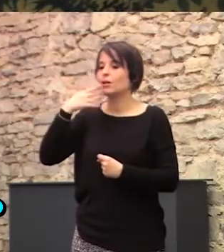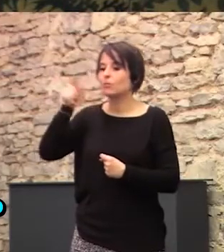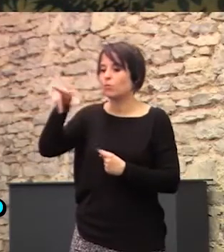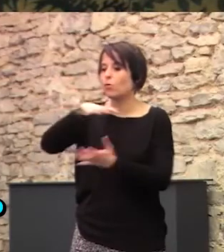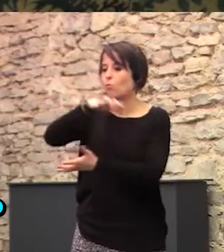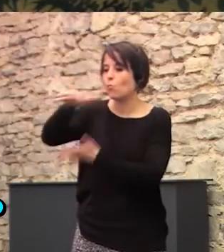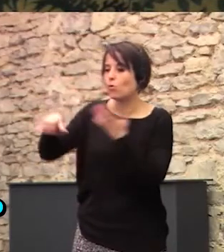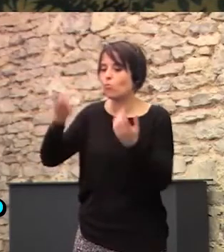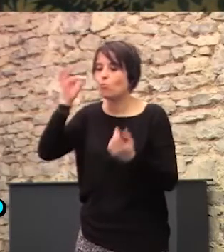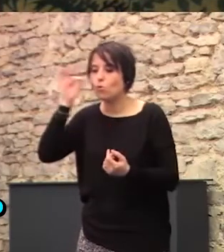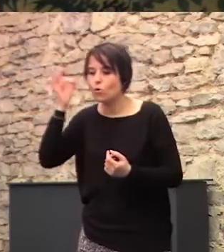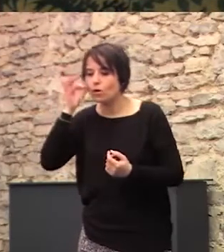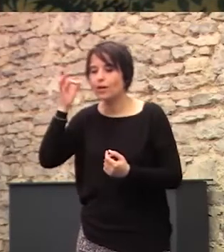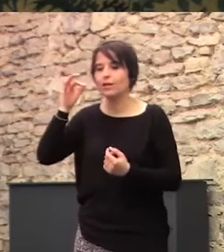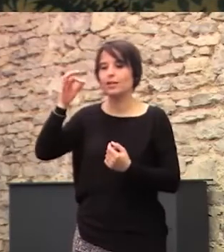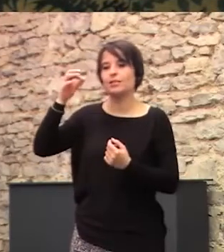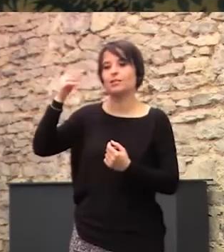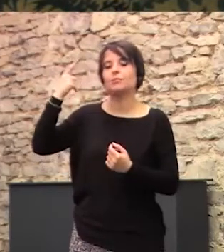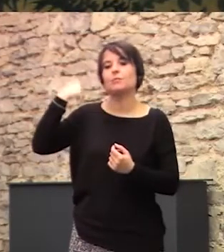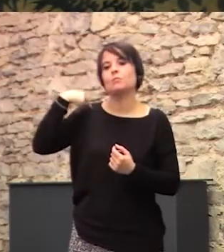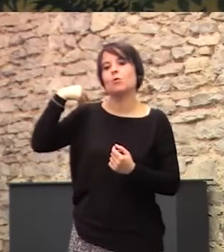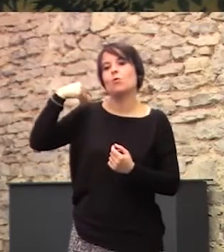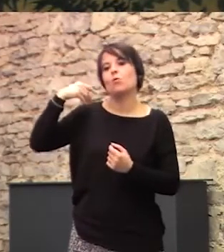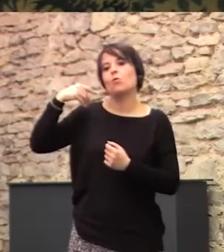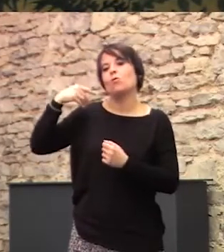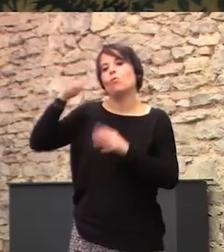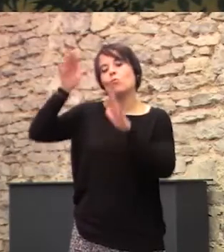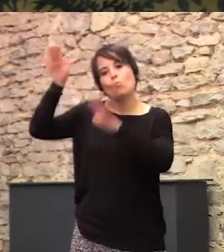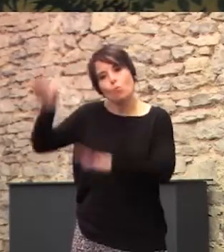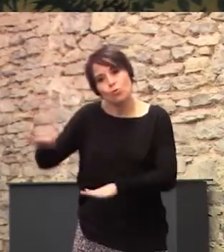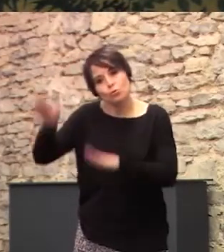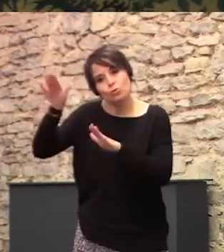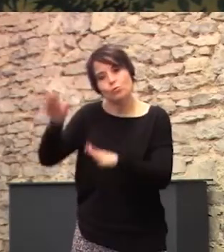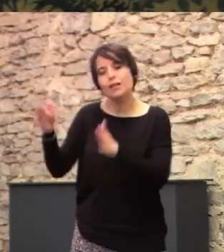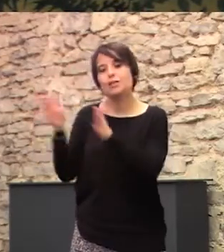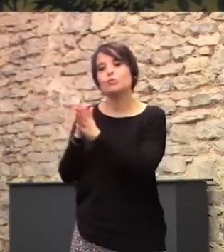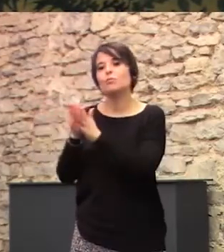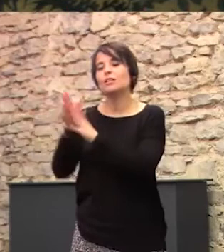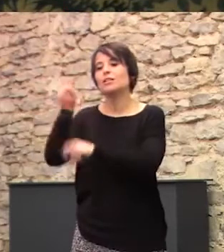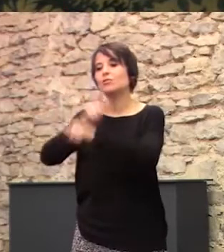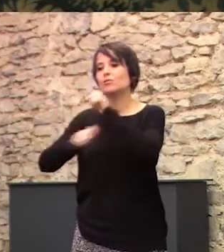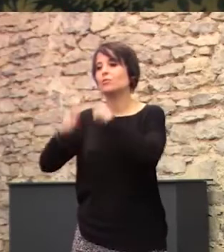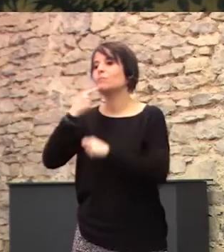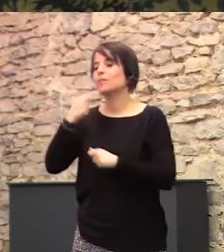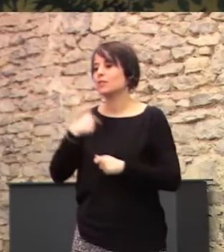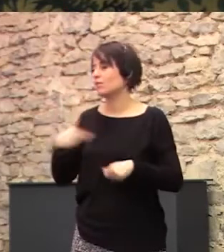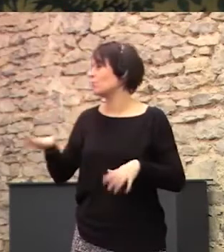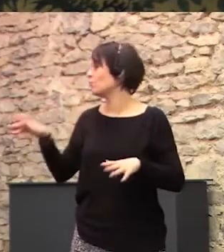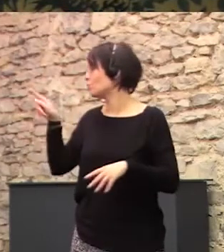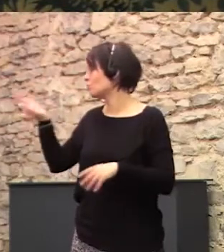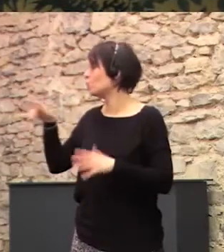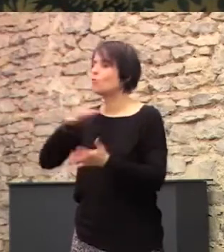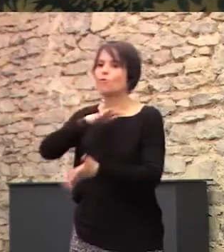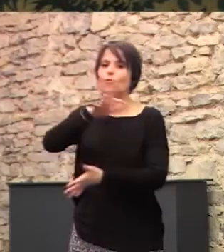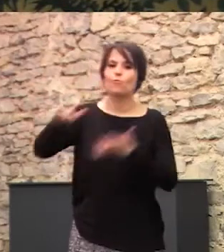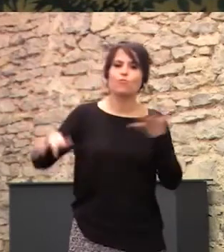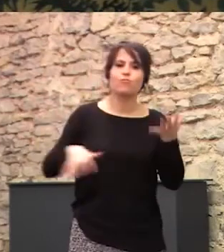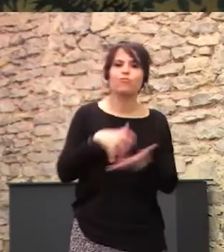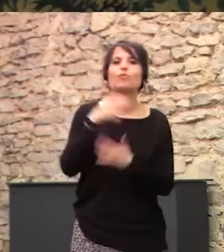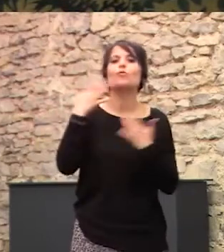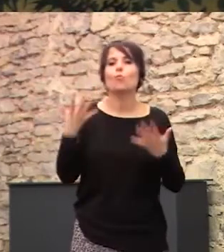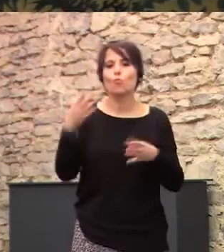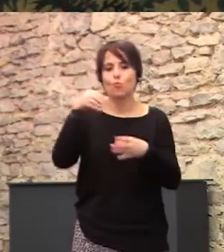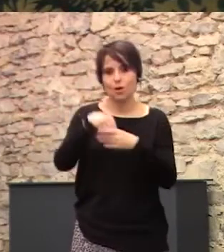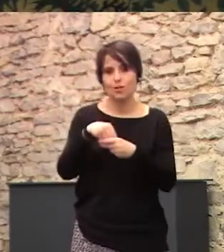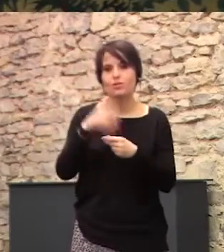a las mujeres musulmanas? O sea, de compañeras de la asociación me dicen eso, Mohamed, ¿en qué líos ha metido? Entonces,